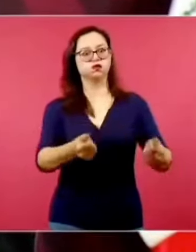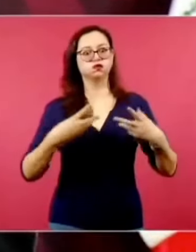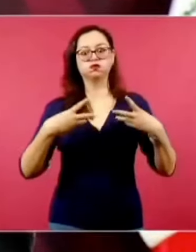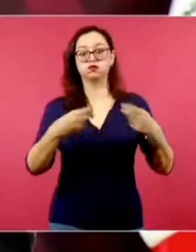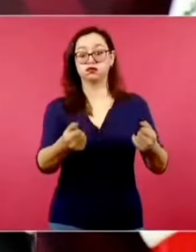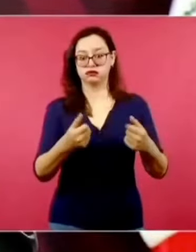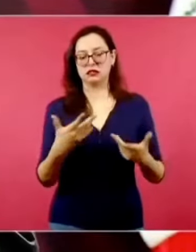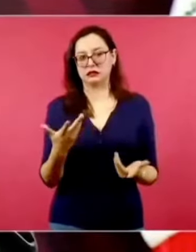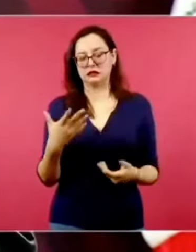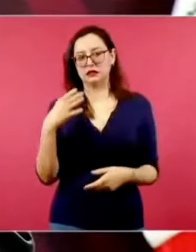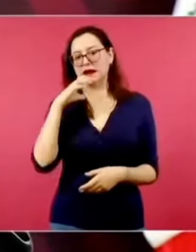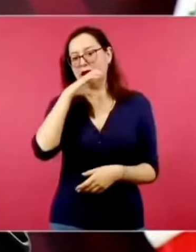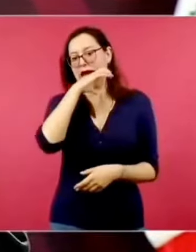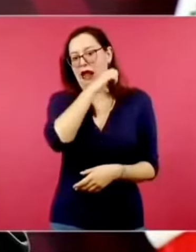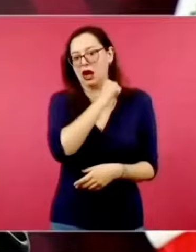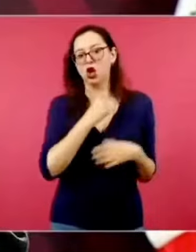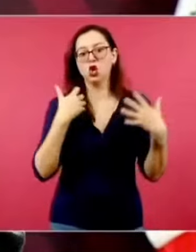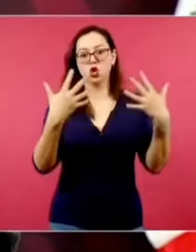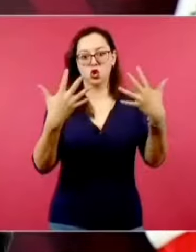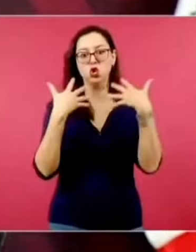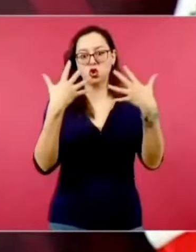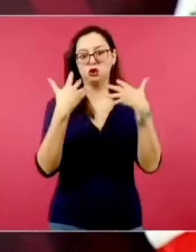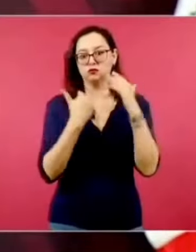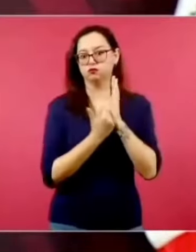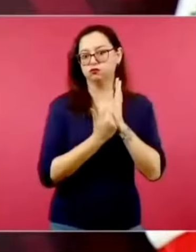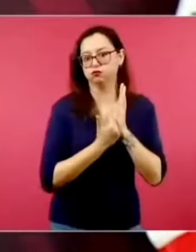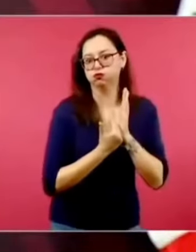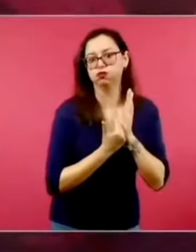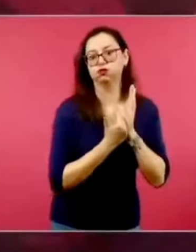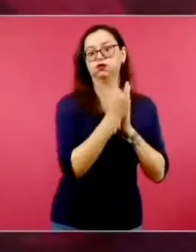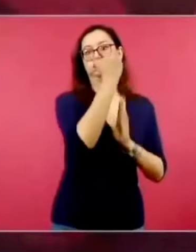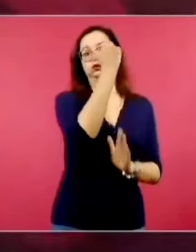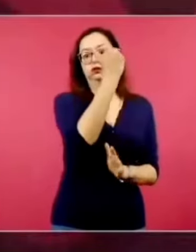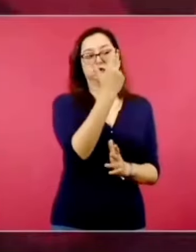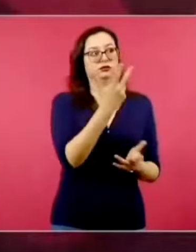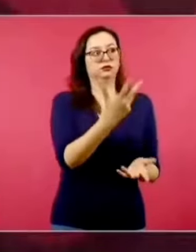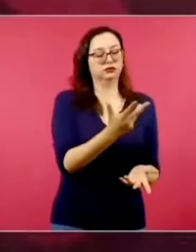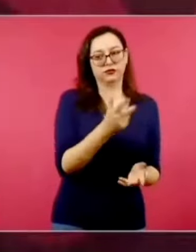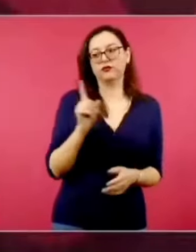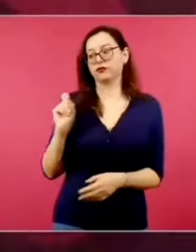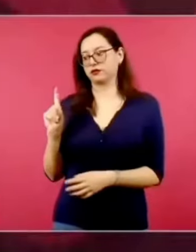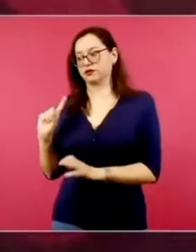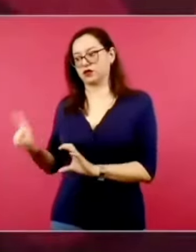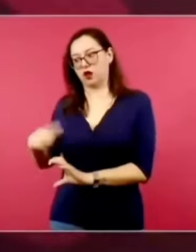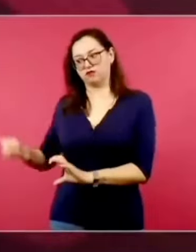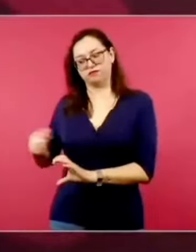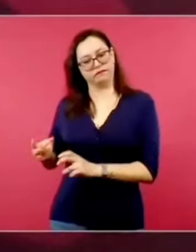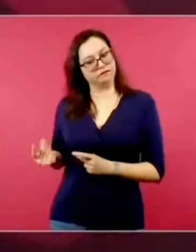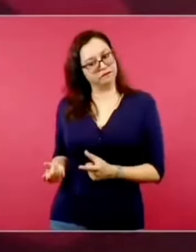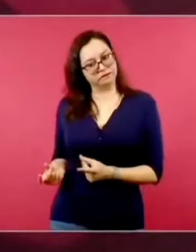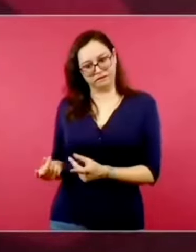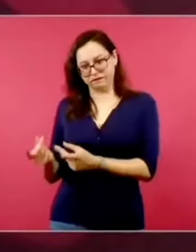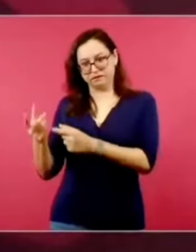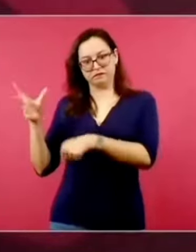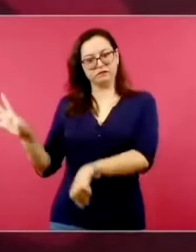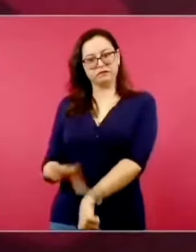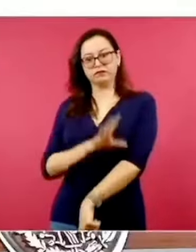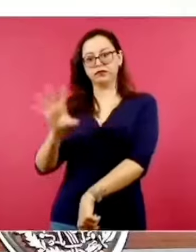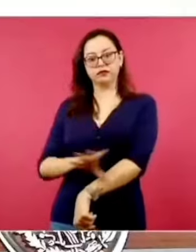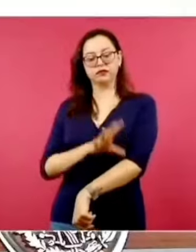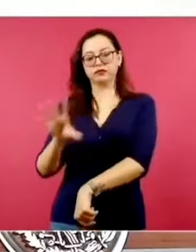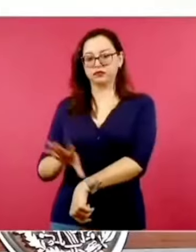el calor Ya está pasando pero cuando subió